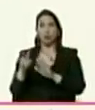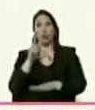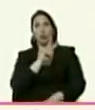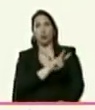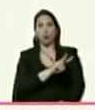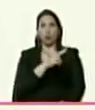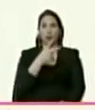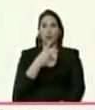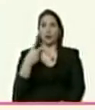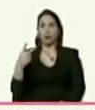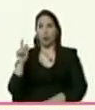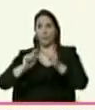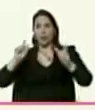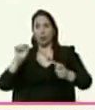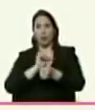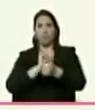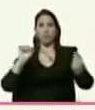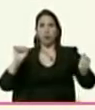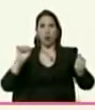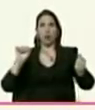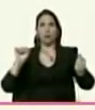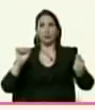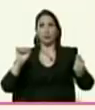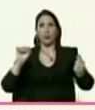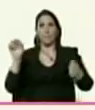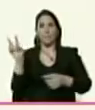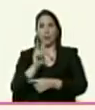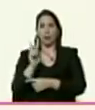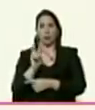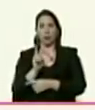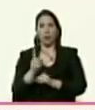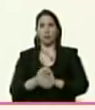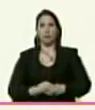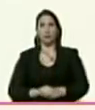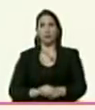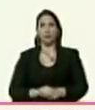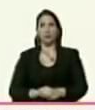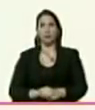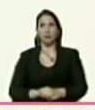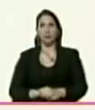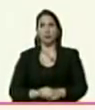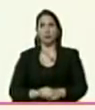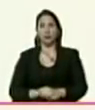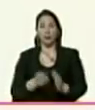222 ciudadanos en el territorio nacional, digamos que participaron en estos hechos de